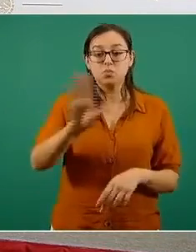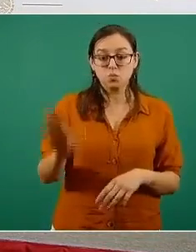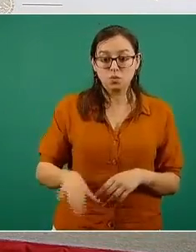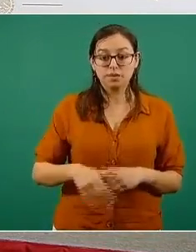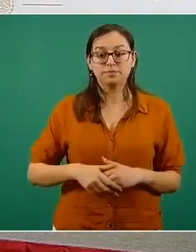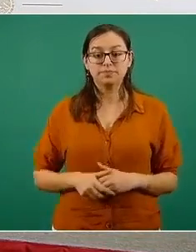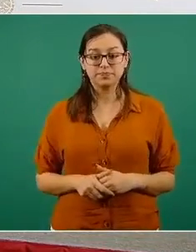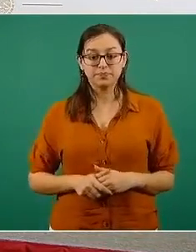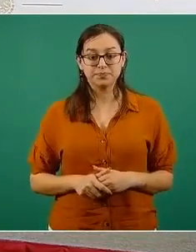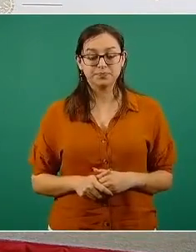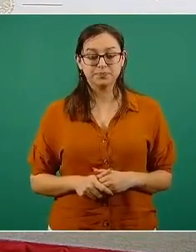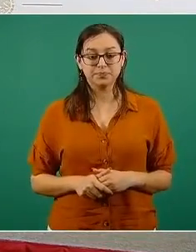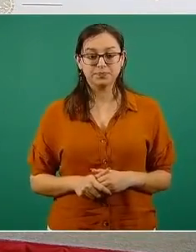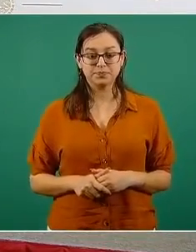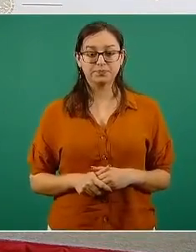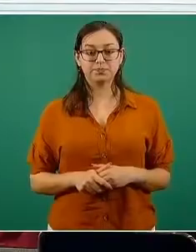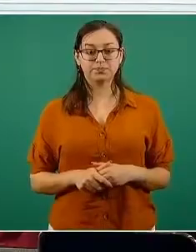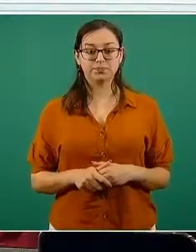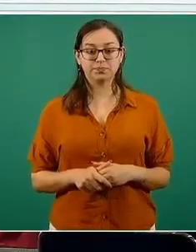favor.